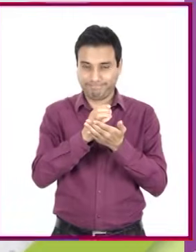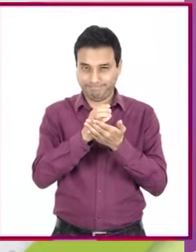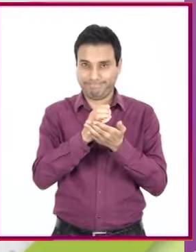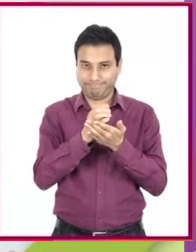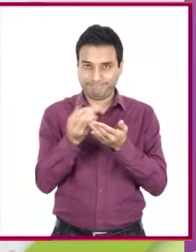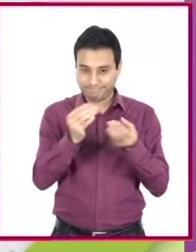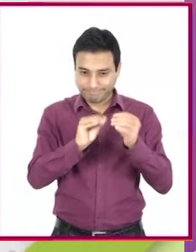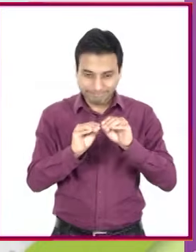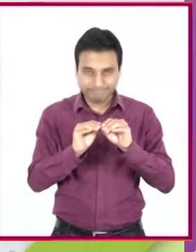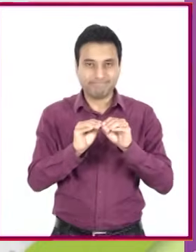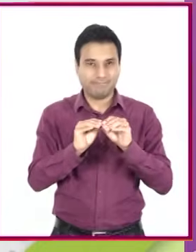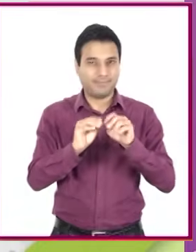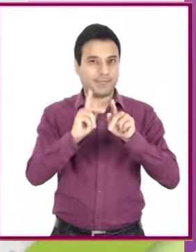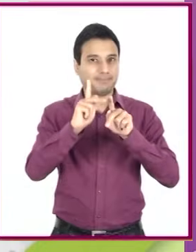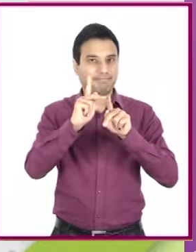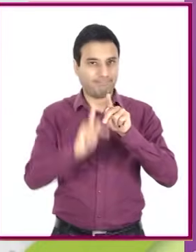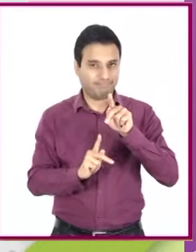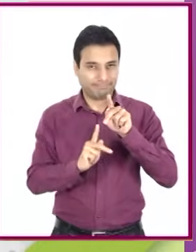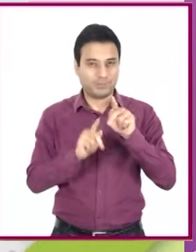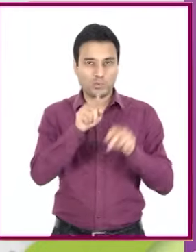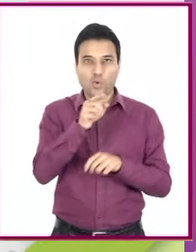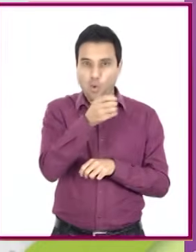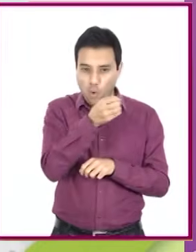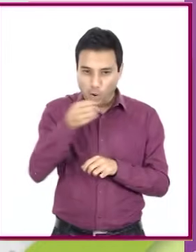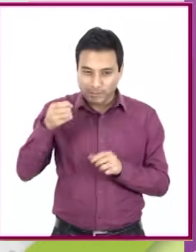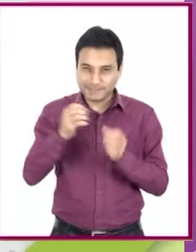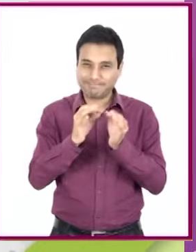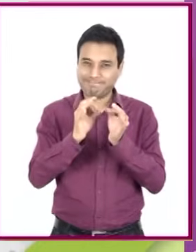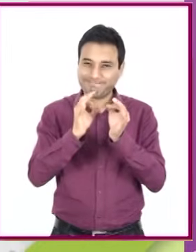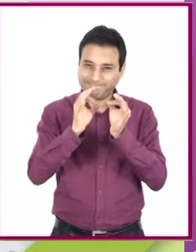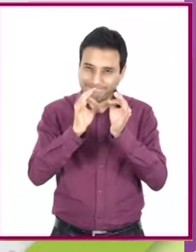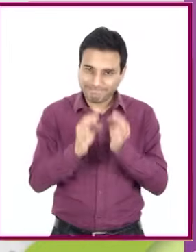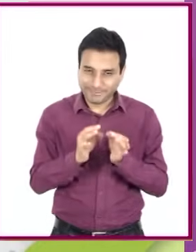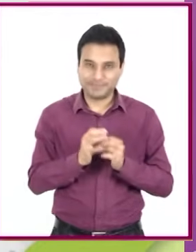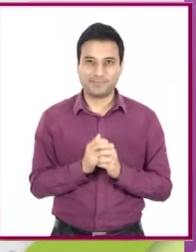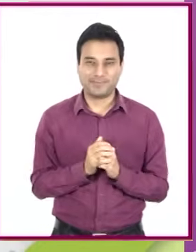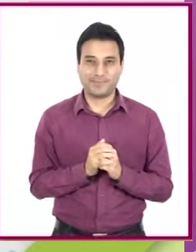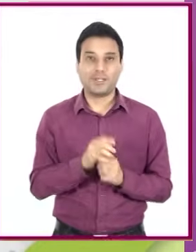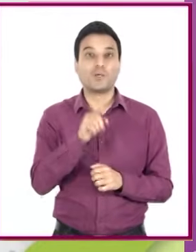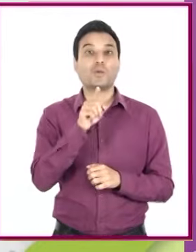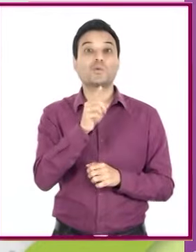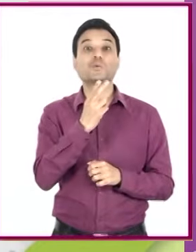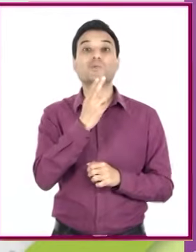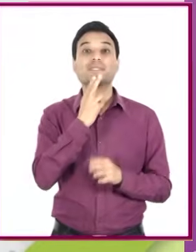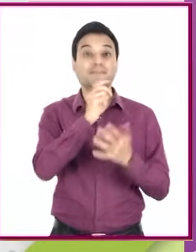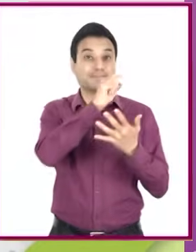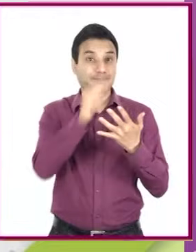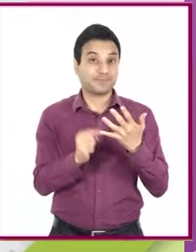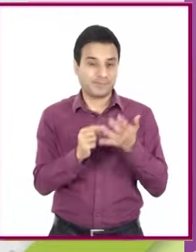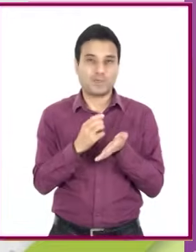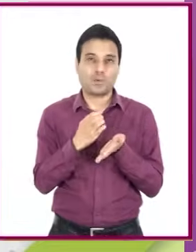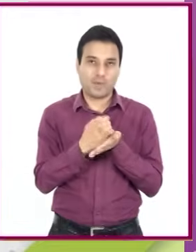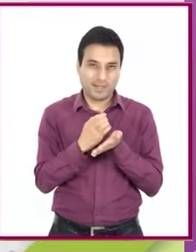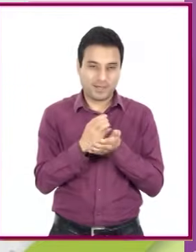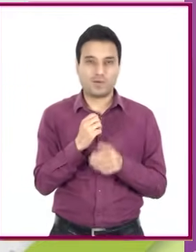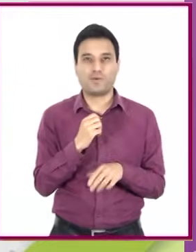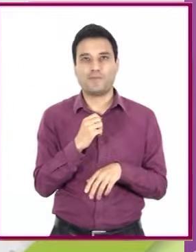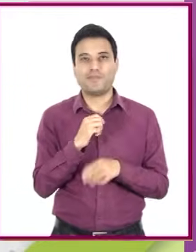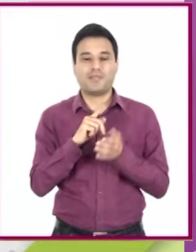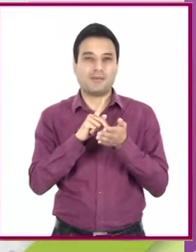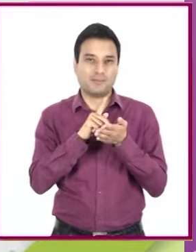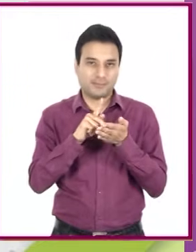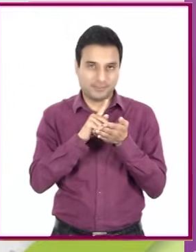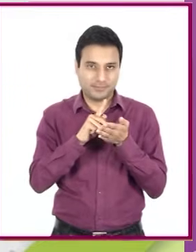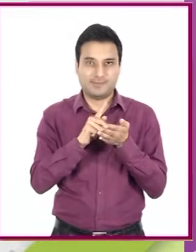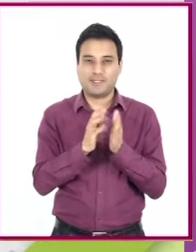estén organizados. Además, les sugerimos tener a la mano sus útiles escolares como cuaderno, bolígrafos,